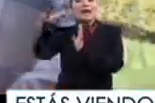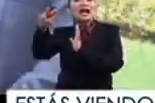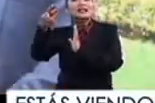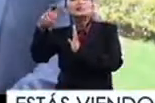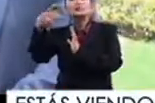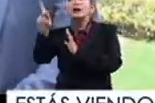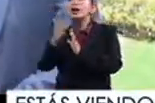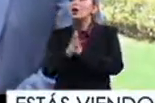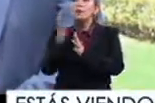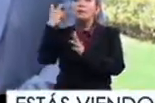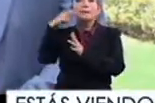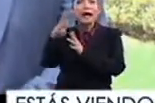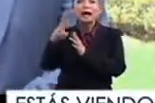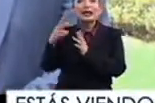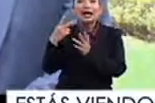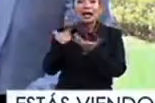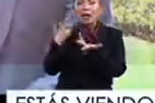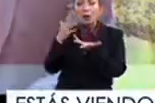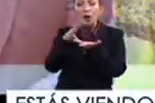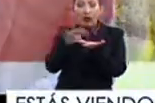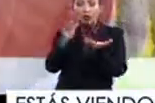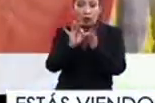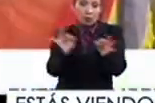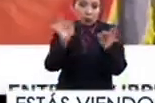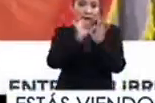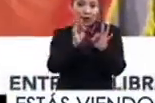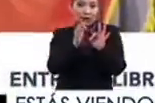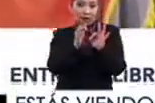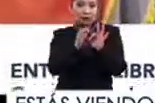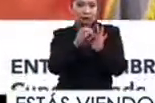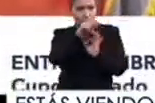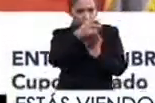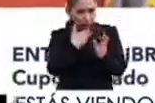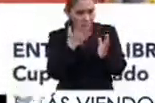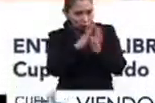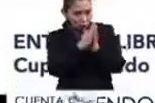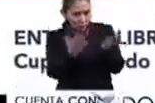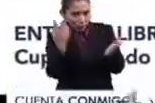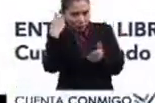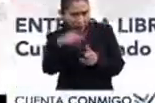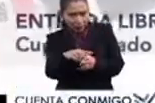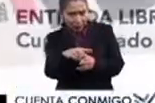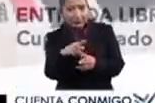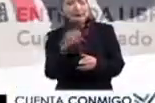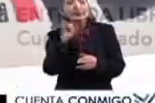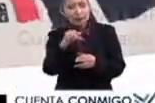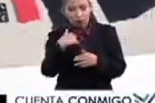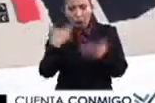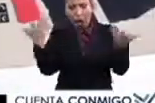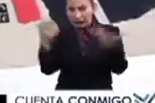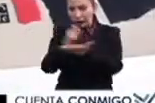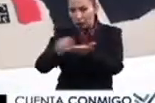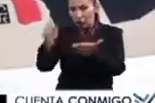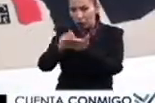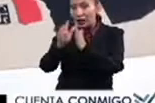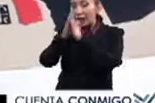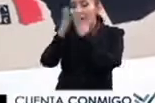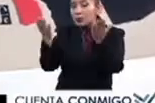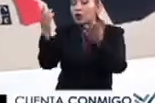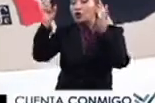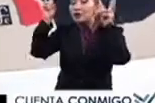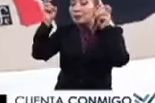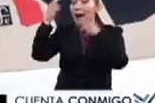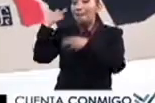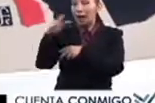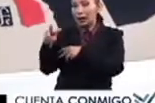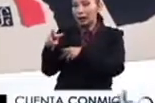viajes, pero de viajes en donde la lectura es muy importante, ¿no? ¿Tienes un libro de viajes sobre la lectura? Lo estoy haciendo, ese libro de viajes, pero